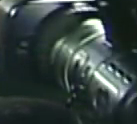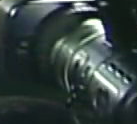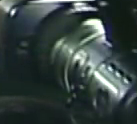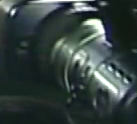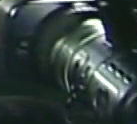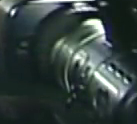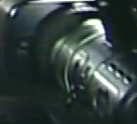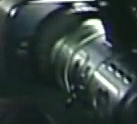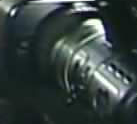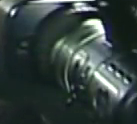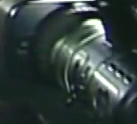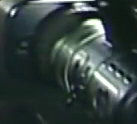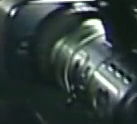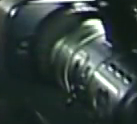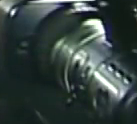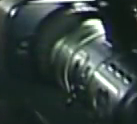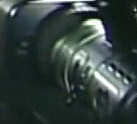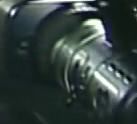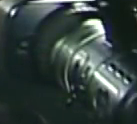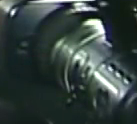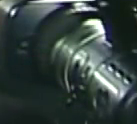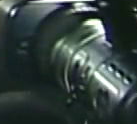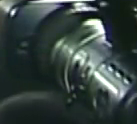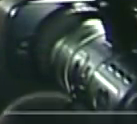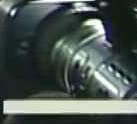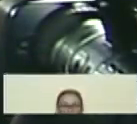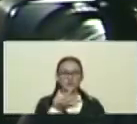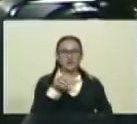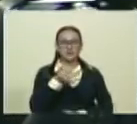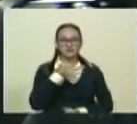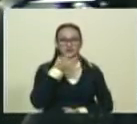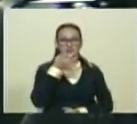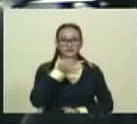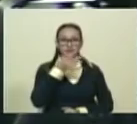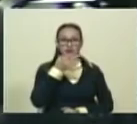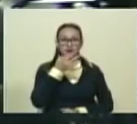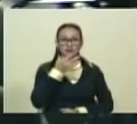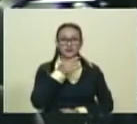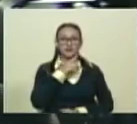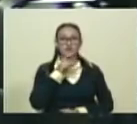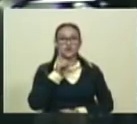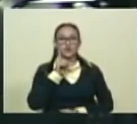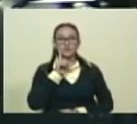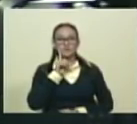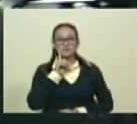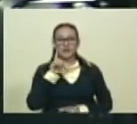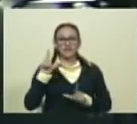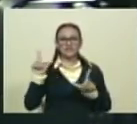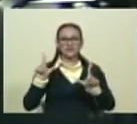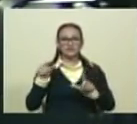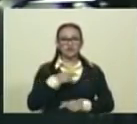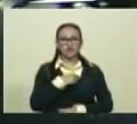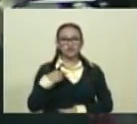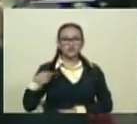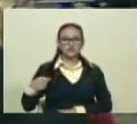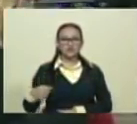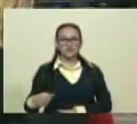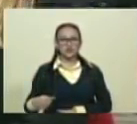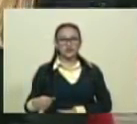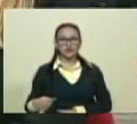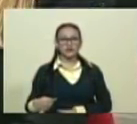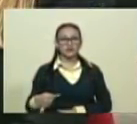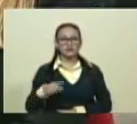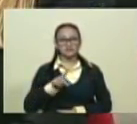Presidente, buenas tardes. Mi nombre es Elaine Reyes de CGTN, la red global de televisión china. Mi